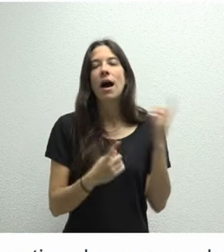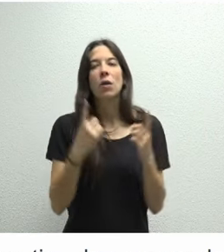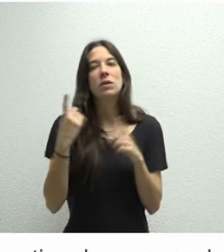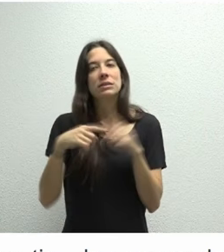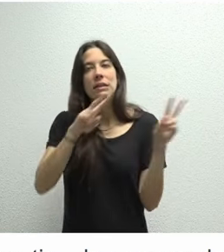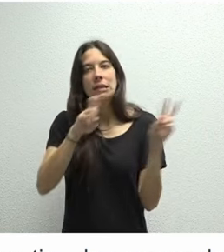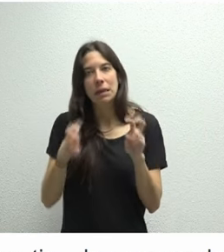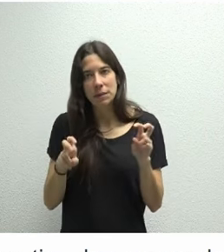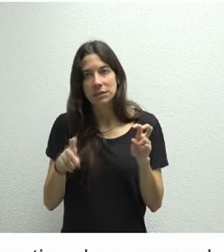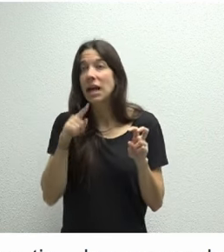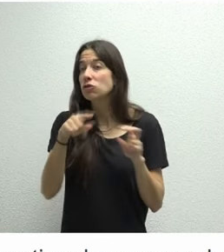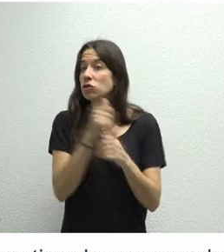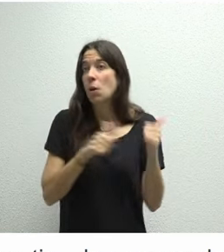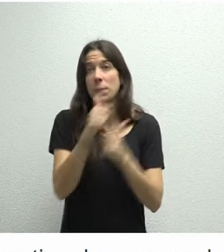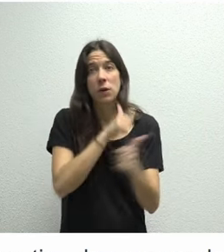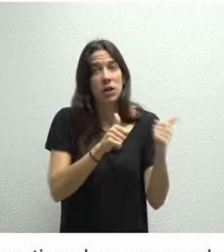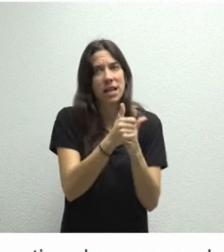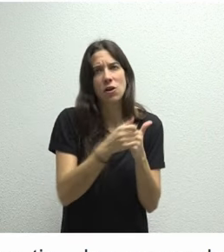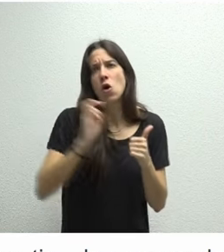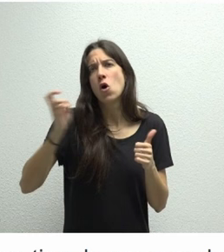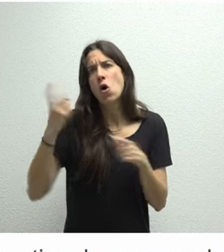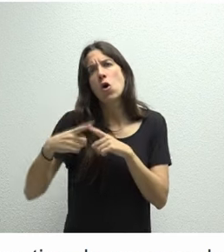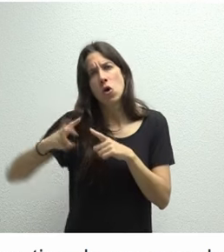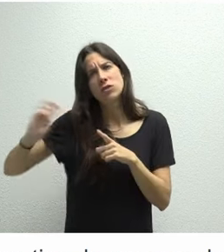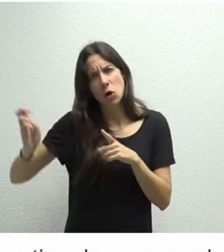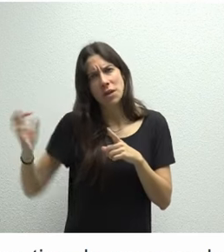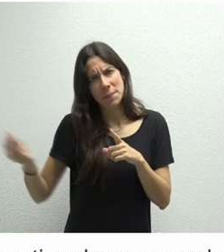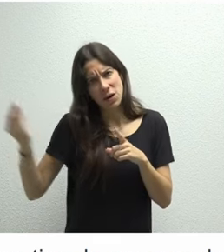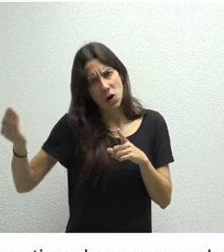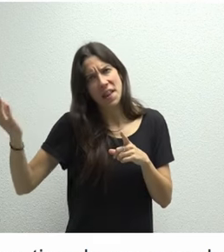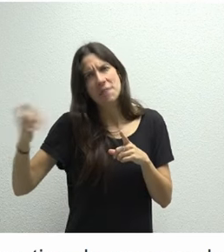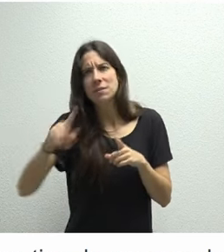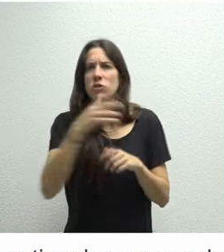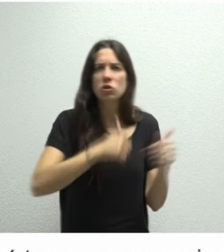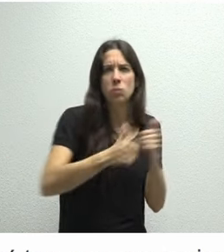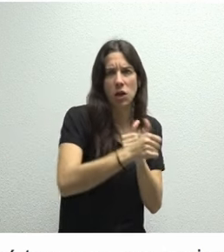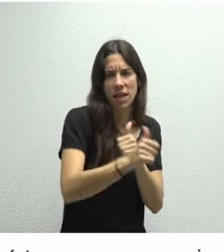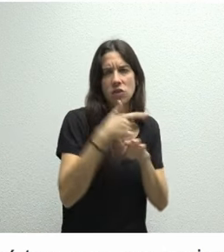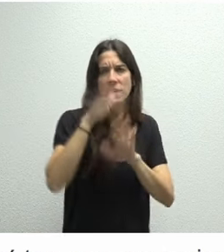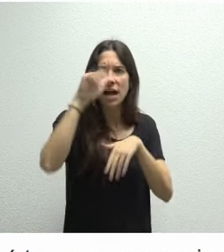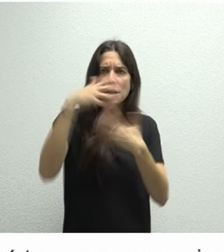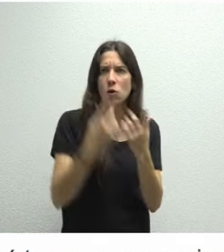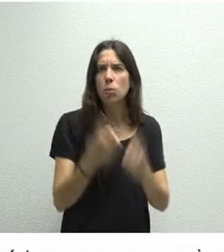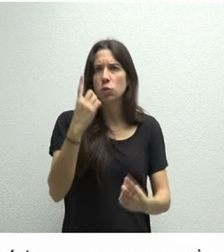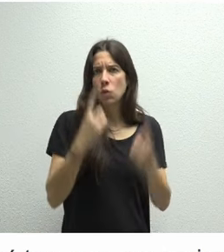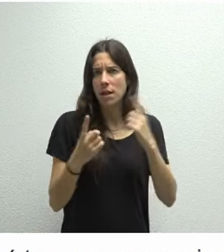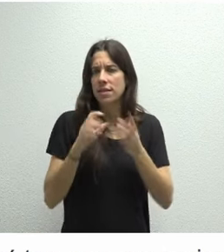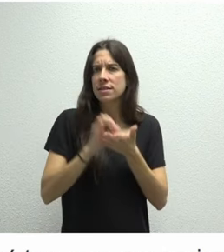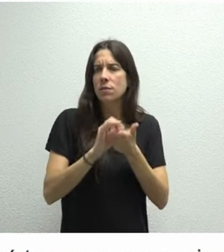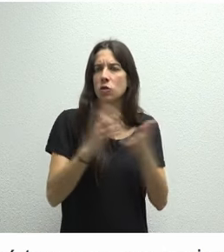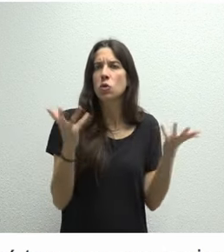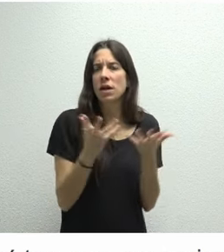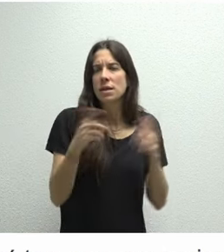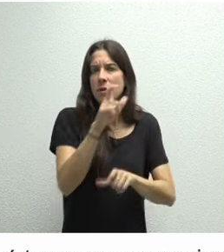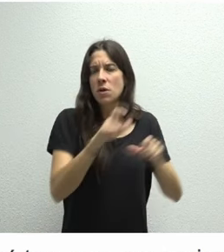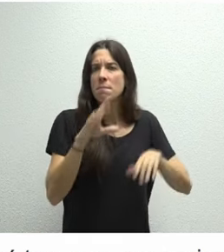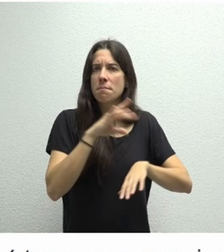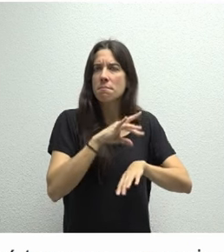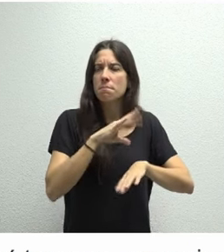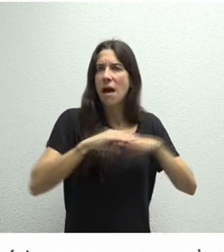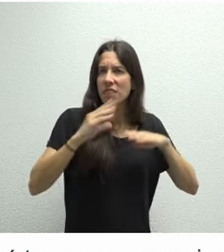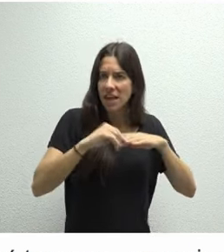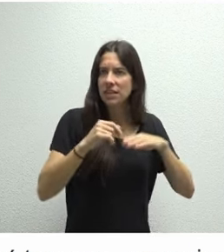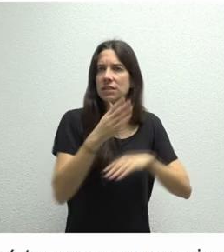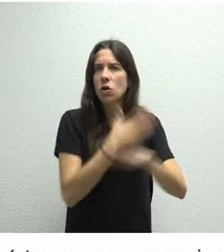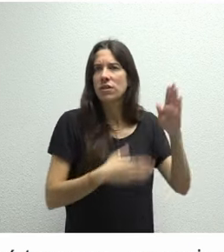sería lo prioritario hay que mejorar muchas más cosas es la atención puntual en los servicios de urgencia de los pacientes con discapacidad